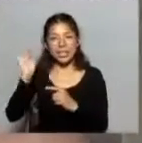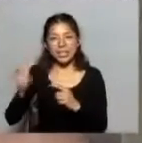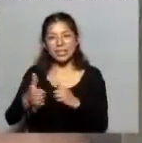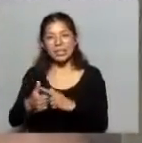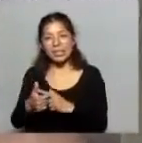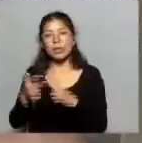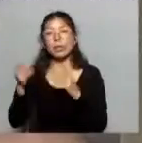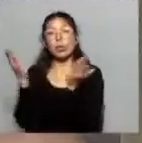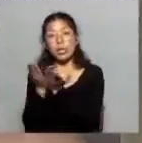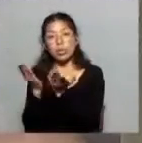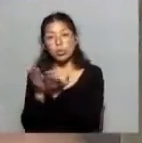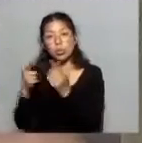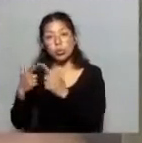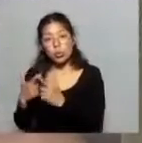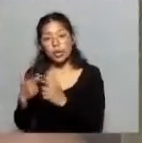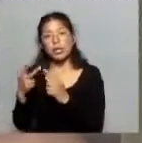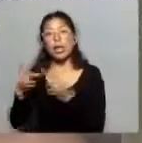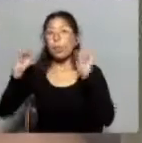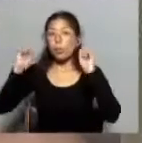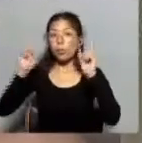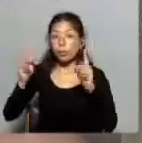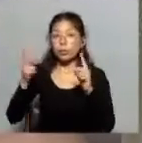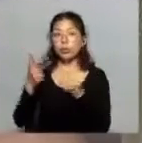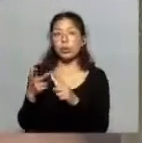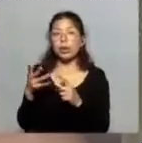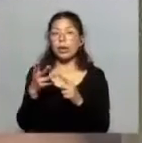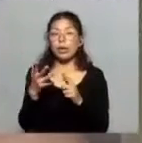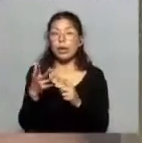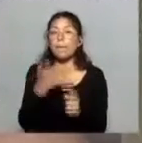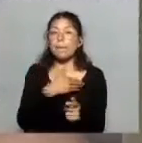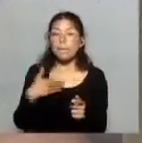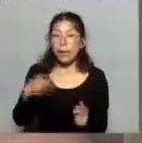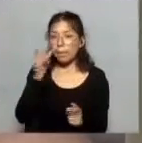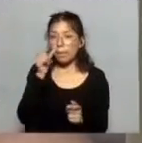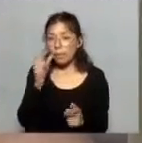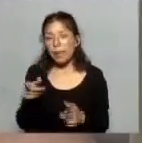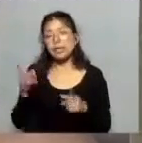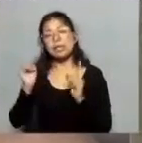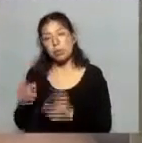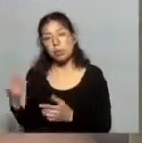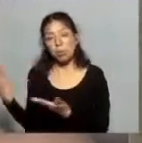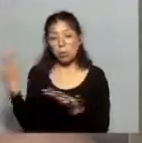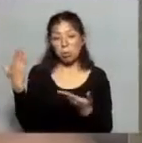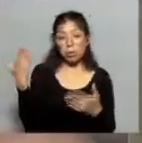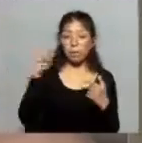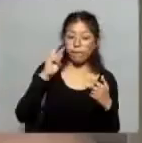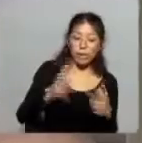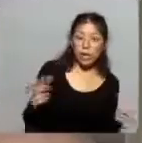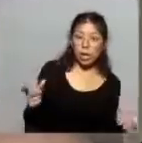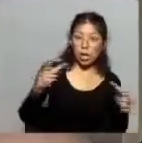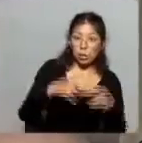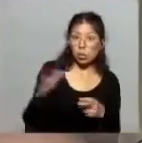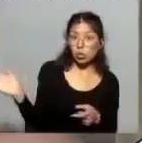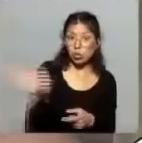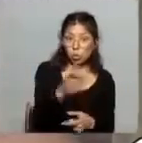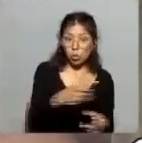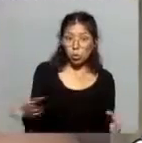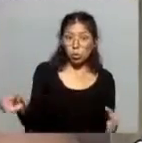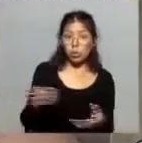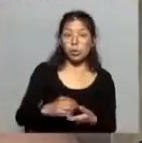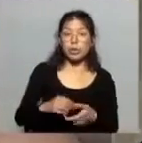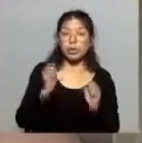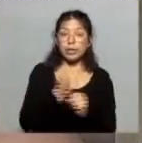estudiantes y padres a realizar distinto tipo de trámites también van a poder eh llevar o eh